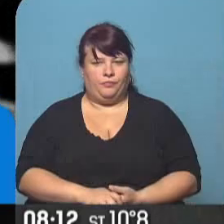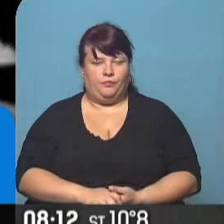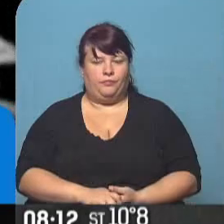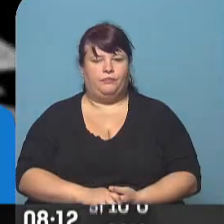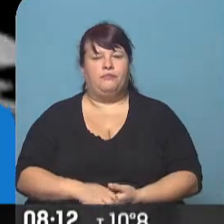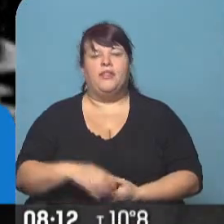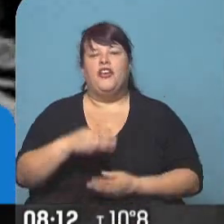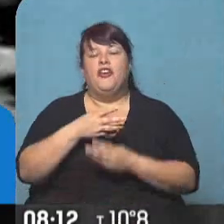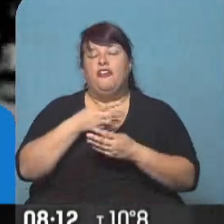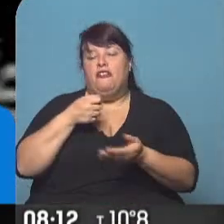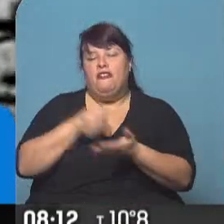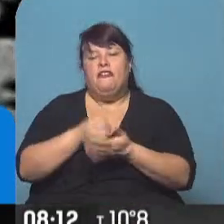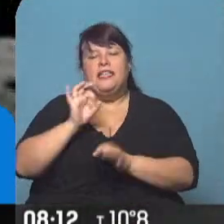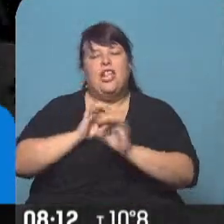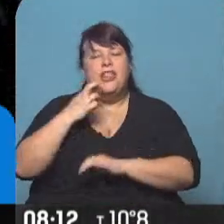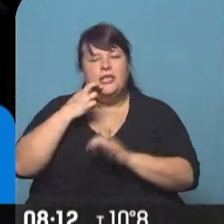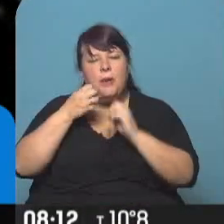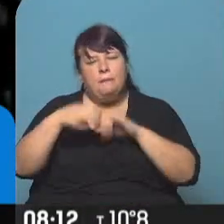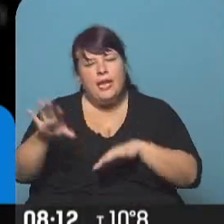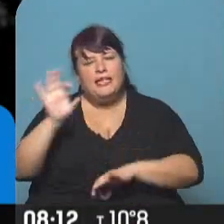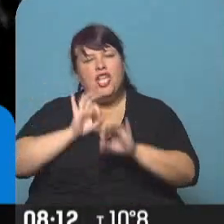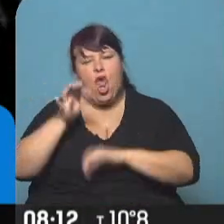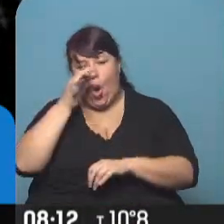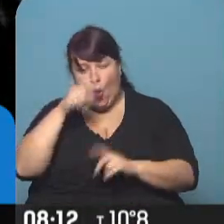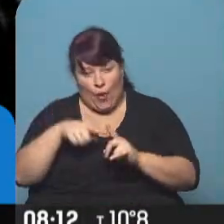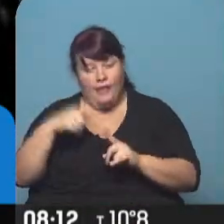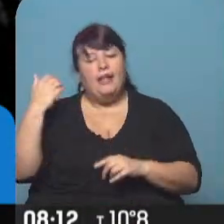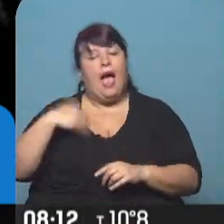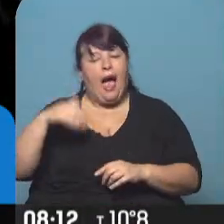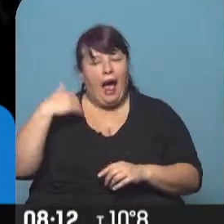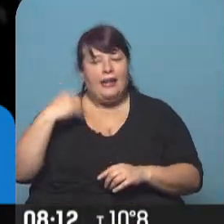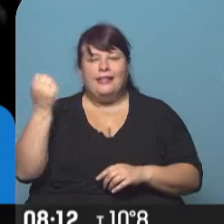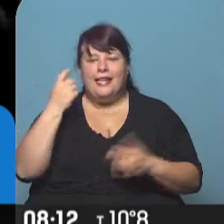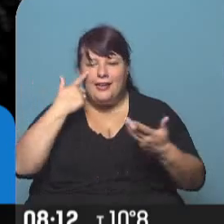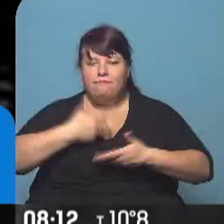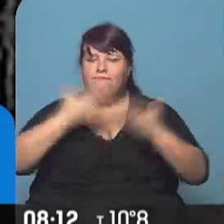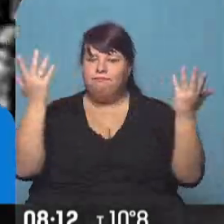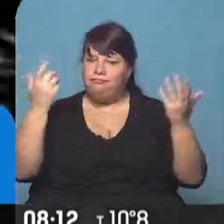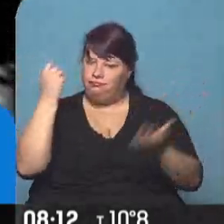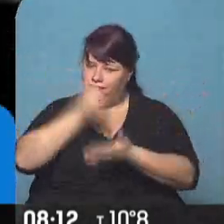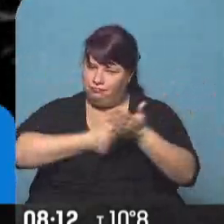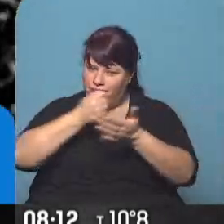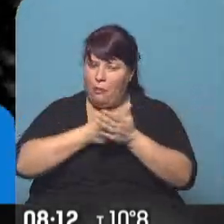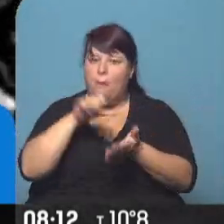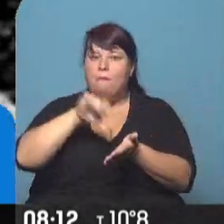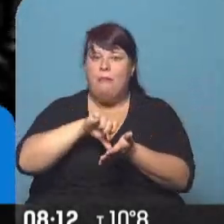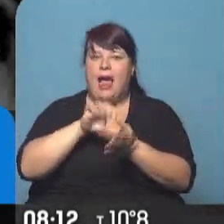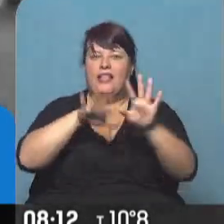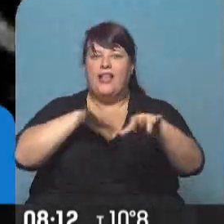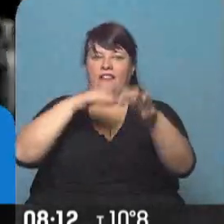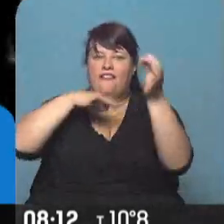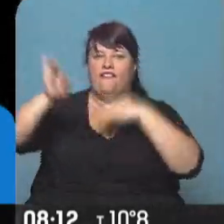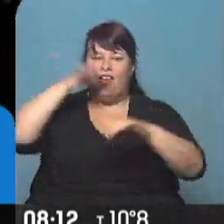Sobre el final del siglo XIX y a principios del XX, Argentina quería mostrar su pujanza como país